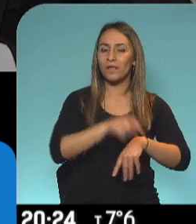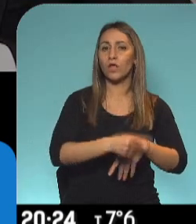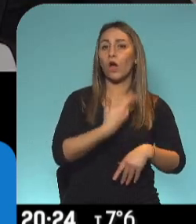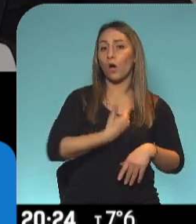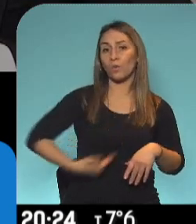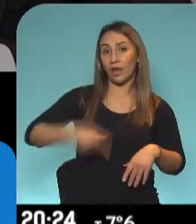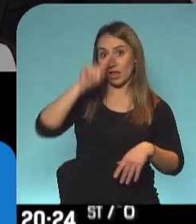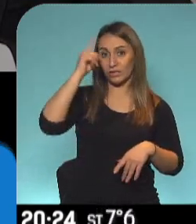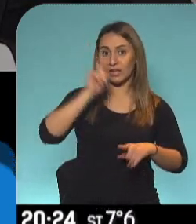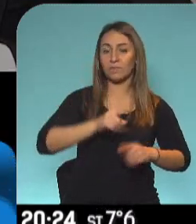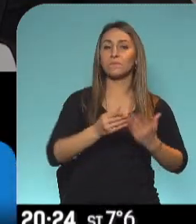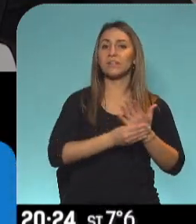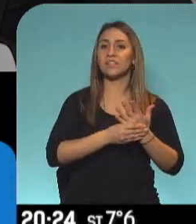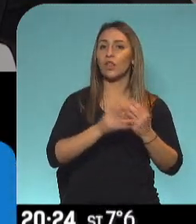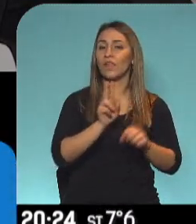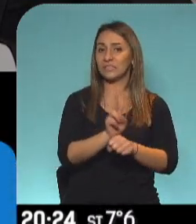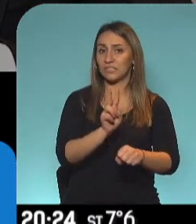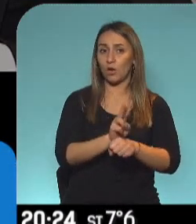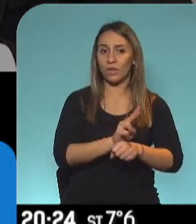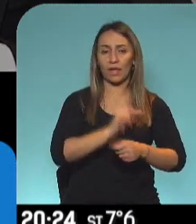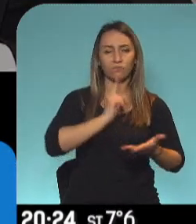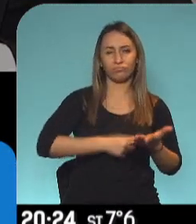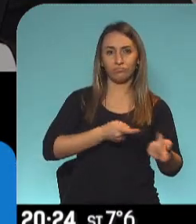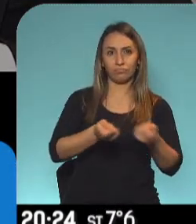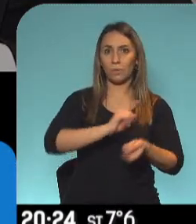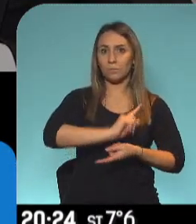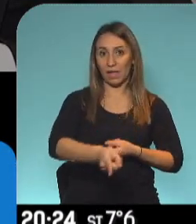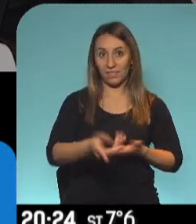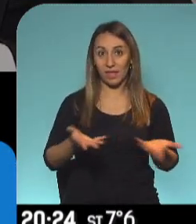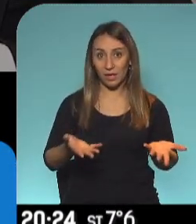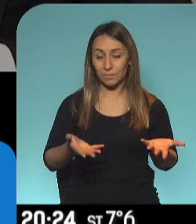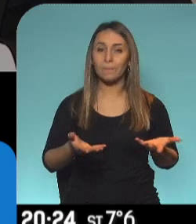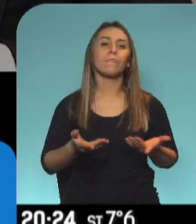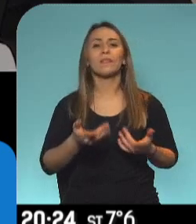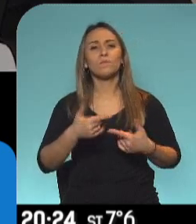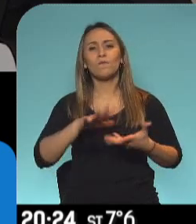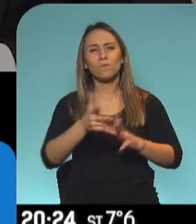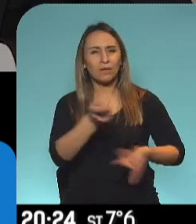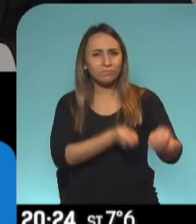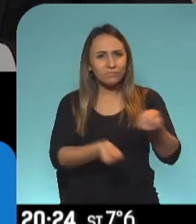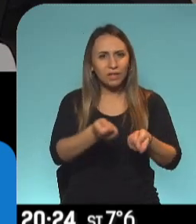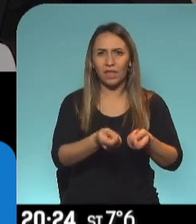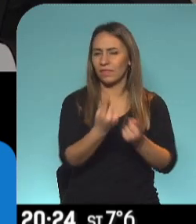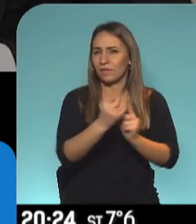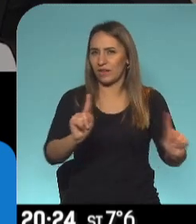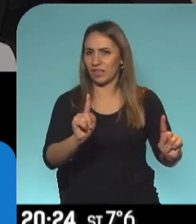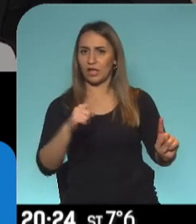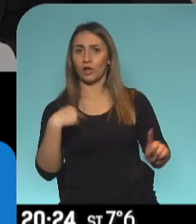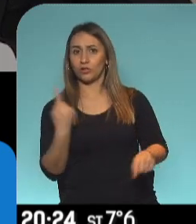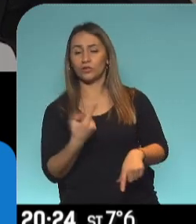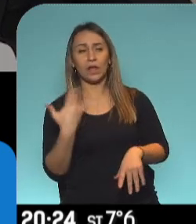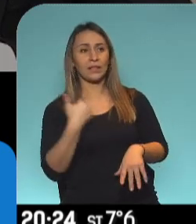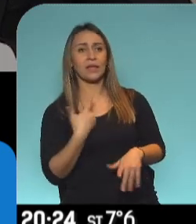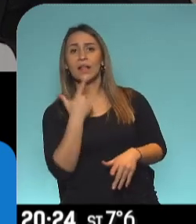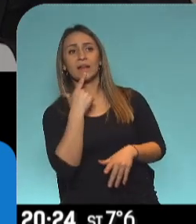de Seguridad. Con lo cual había un reflejo totalmente distinto, y aparte lo que nosotros hacíamos en ese momento era reclamar